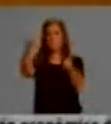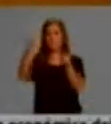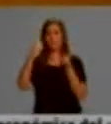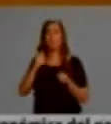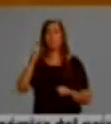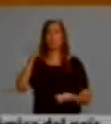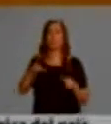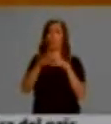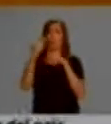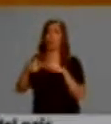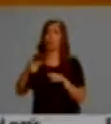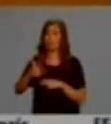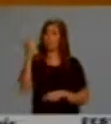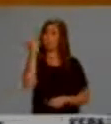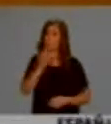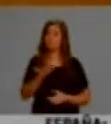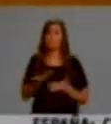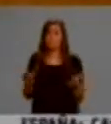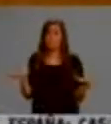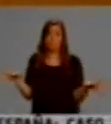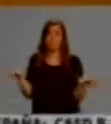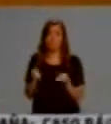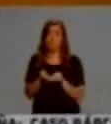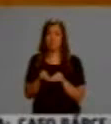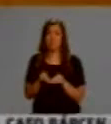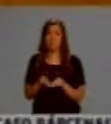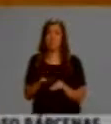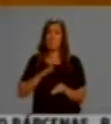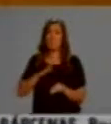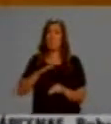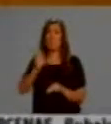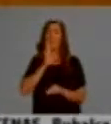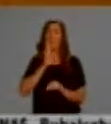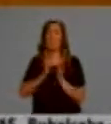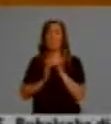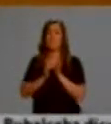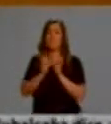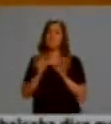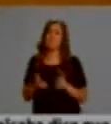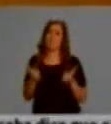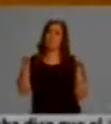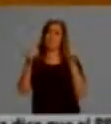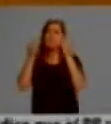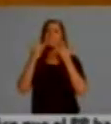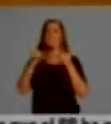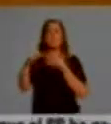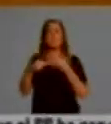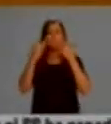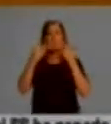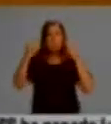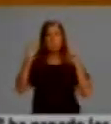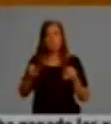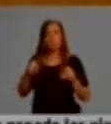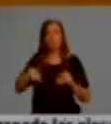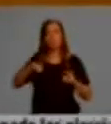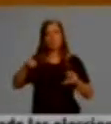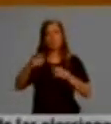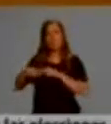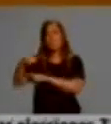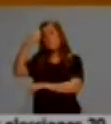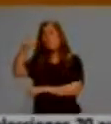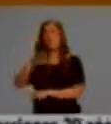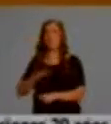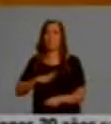instituciones y de los partidos políticos. Sea, por tanto, más claro, señor presidente, sea transparente, explique aquí lo que